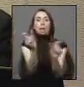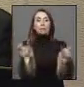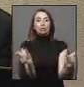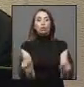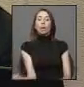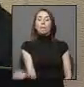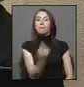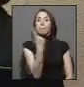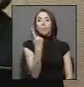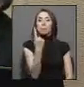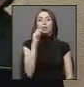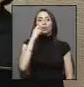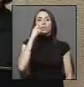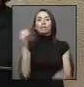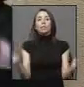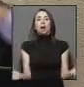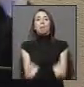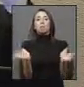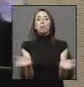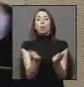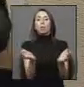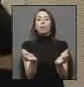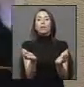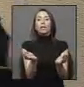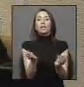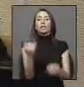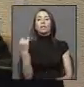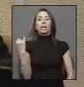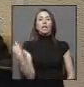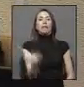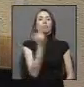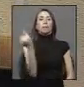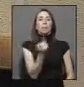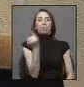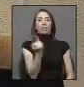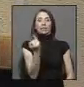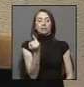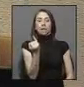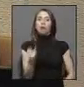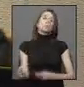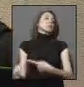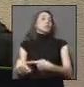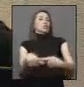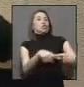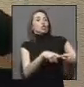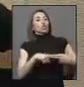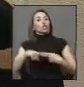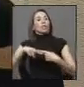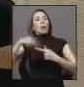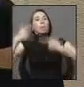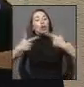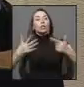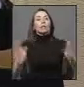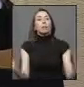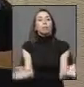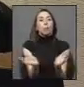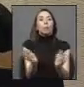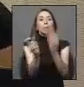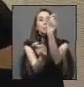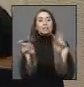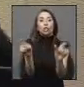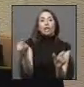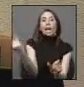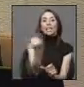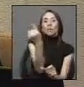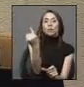primero es promover la independencia. Cuando la sociedad política tiene que promover que la gente independiente